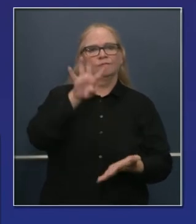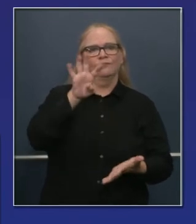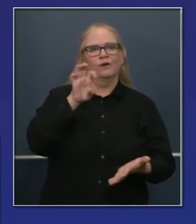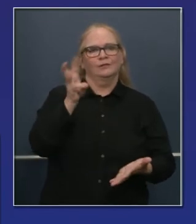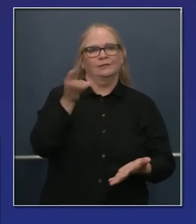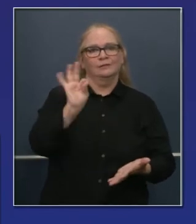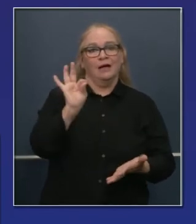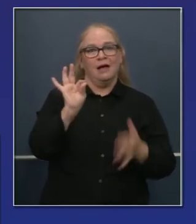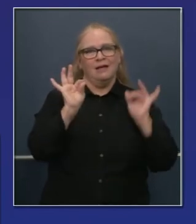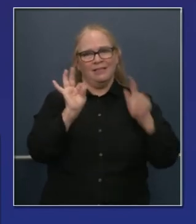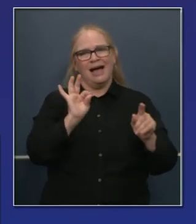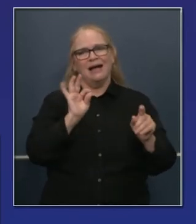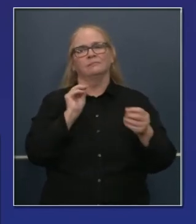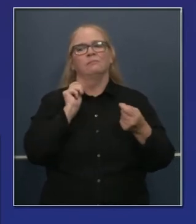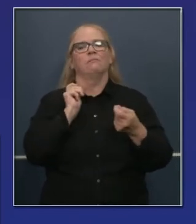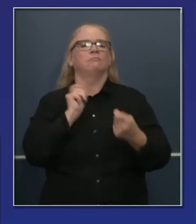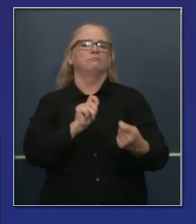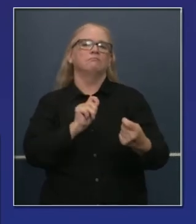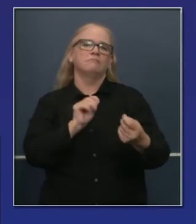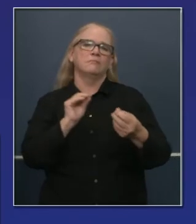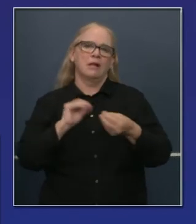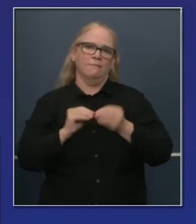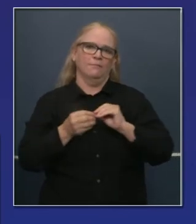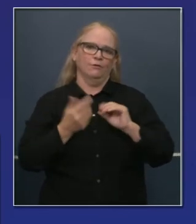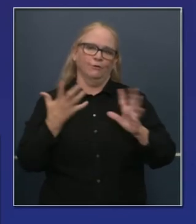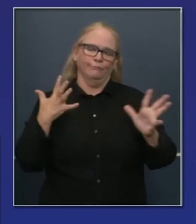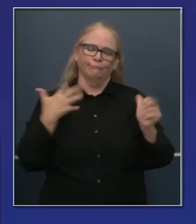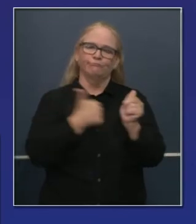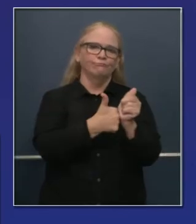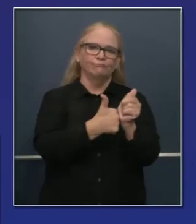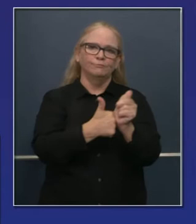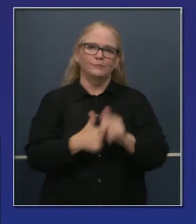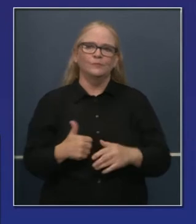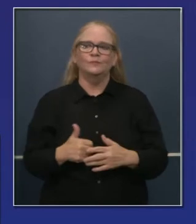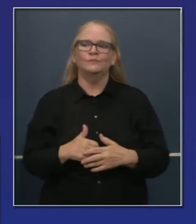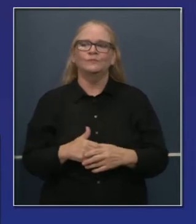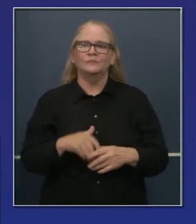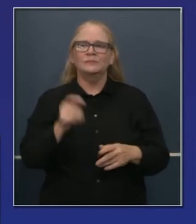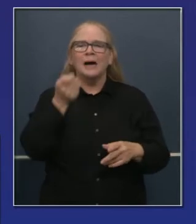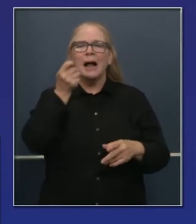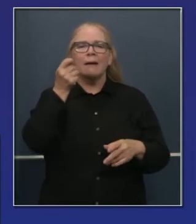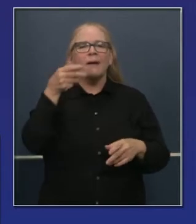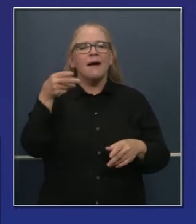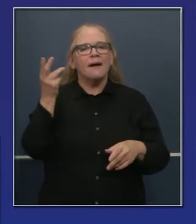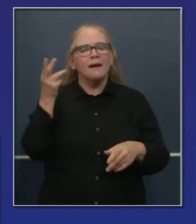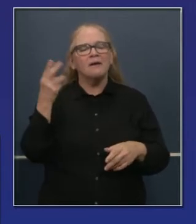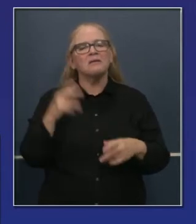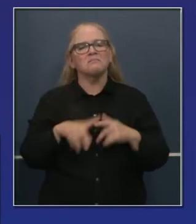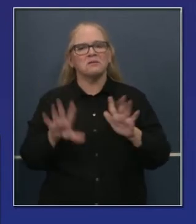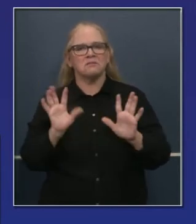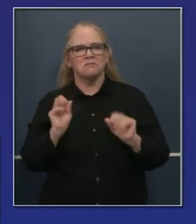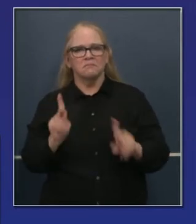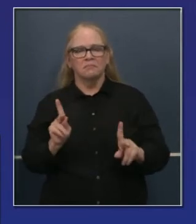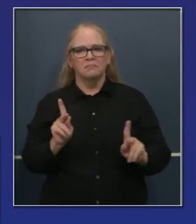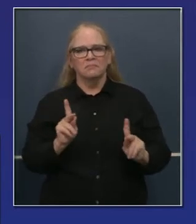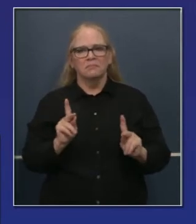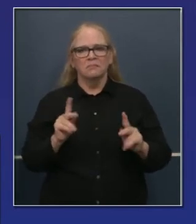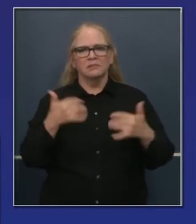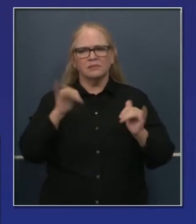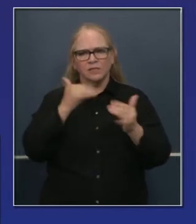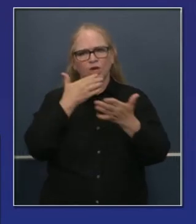el estado esas cifras son altas pero van generalmente en una dirección favorable